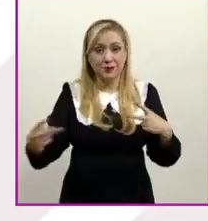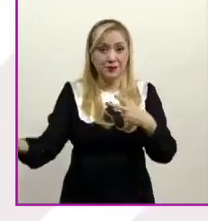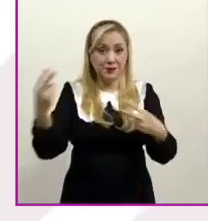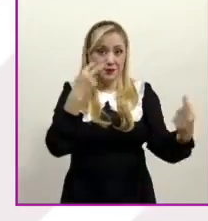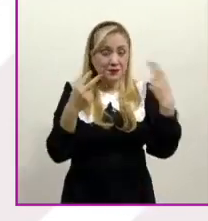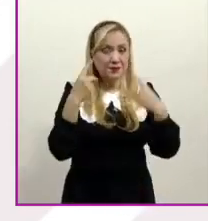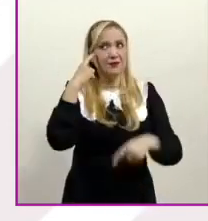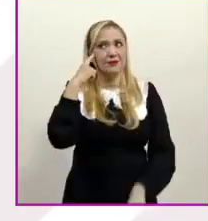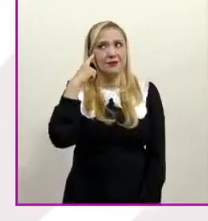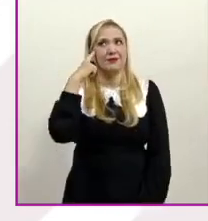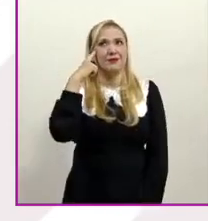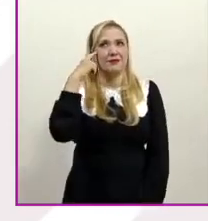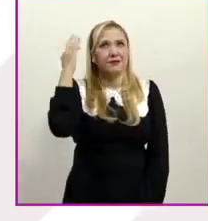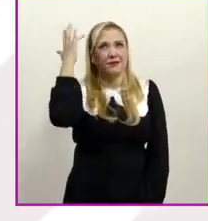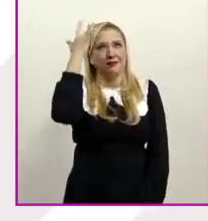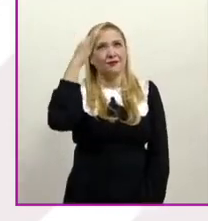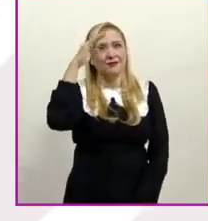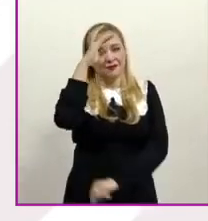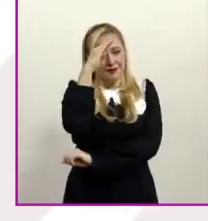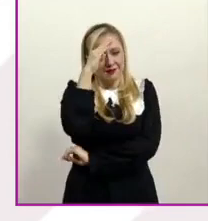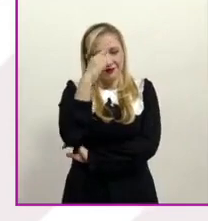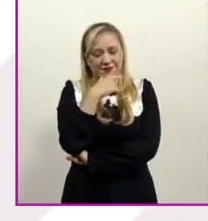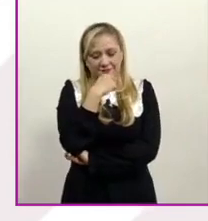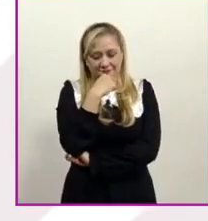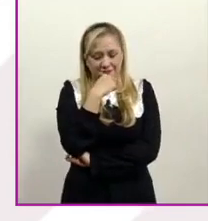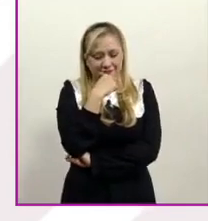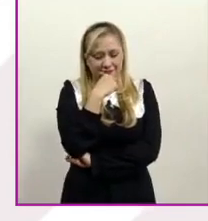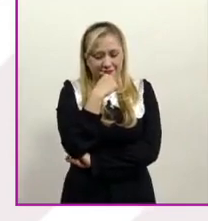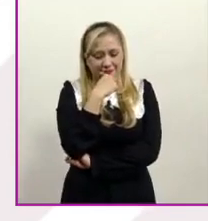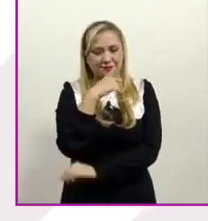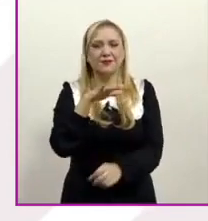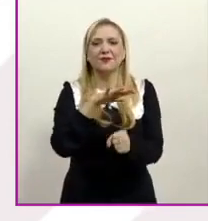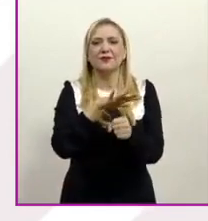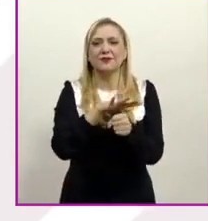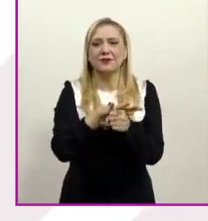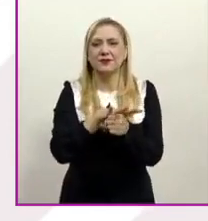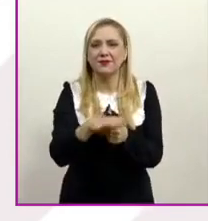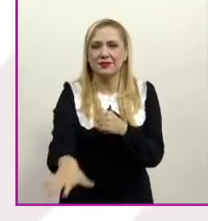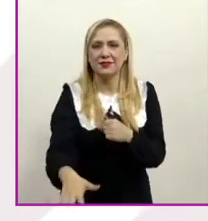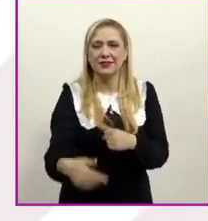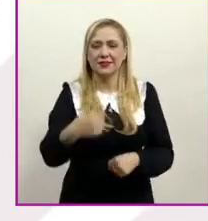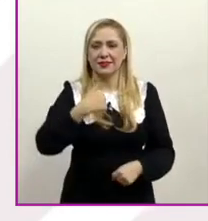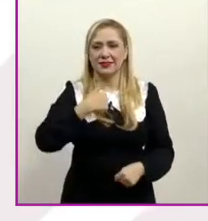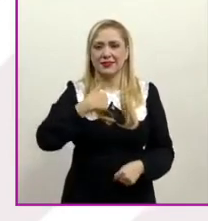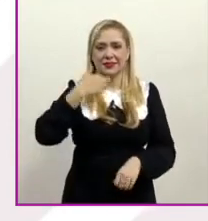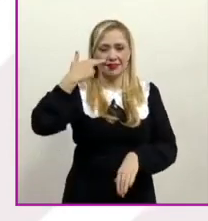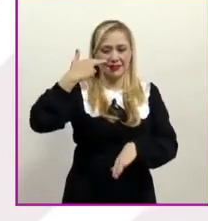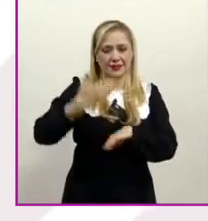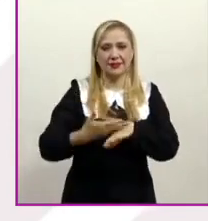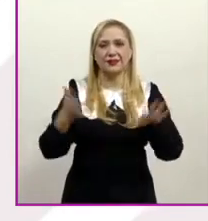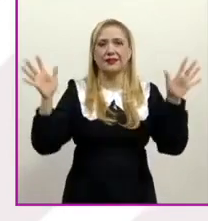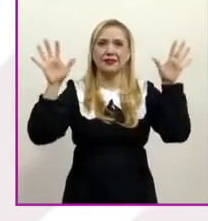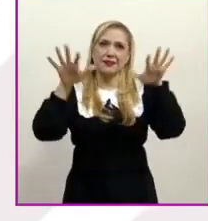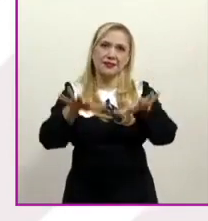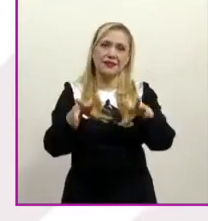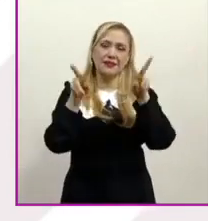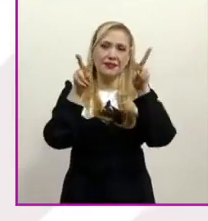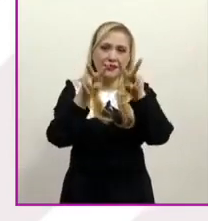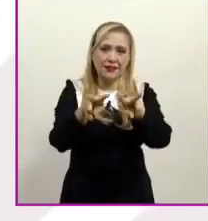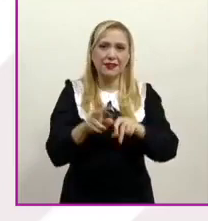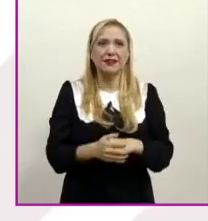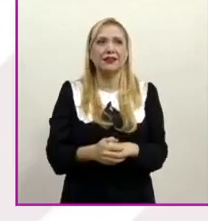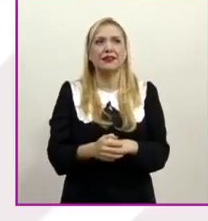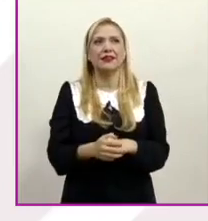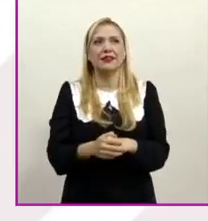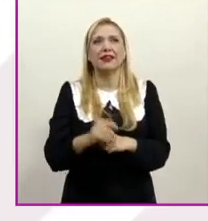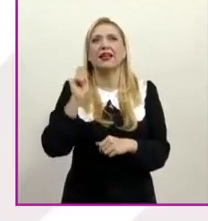también se queden un poco pensando y en cuál es nuestro papel como audiencias, ¿no? ¿Qué tipo de